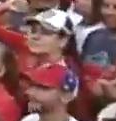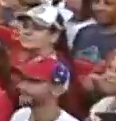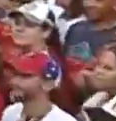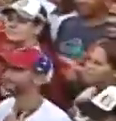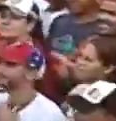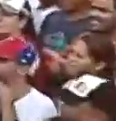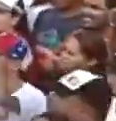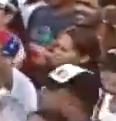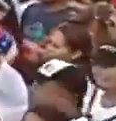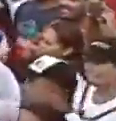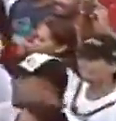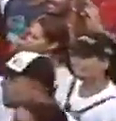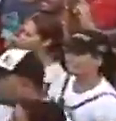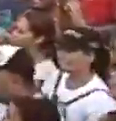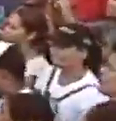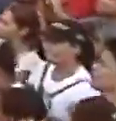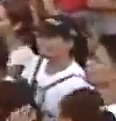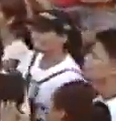bonito